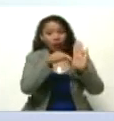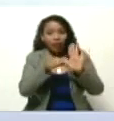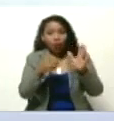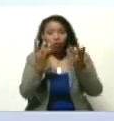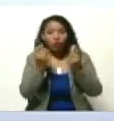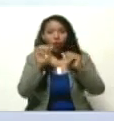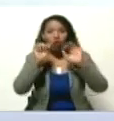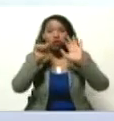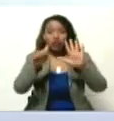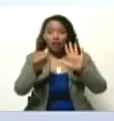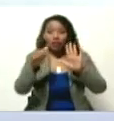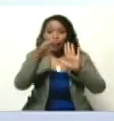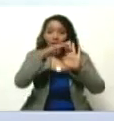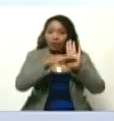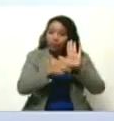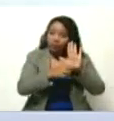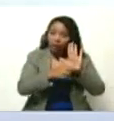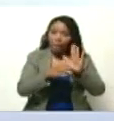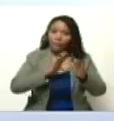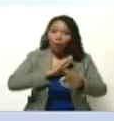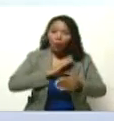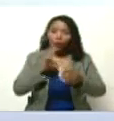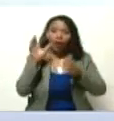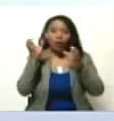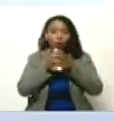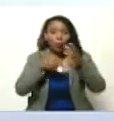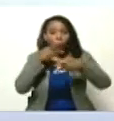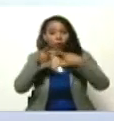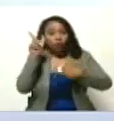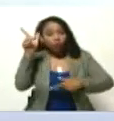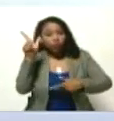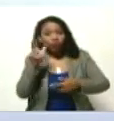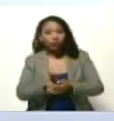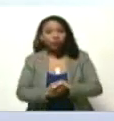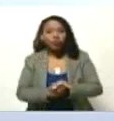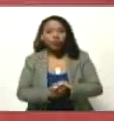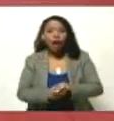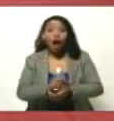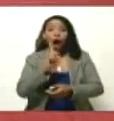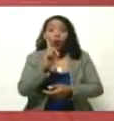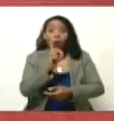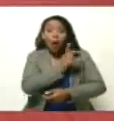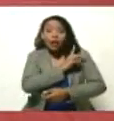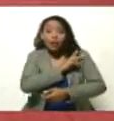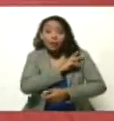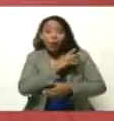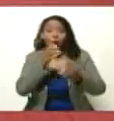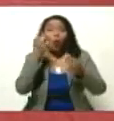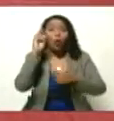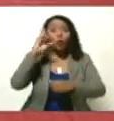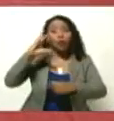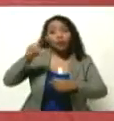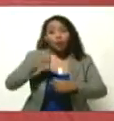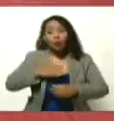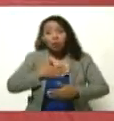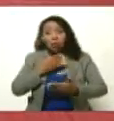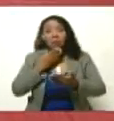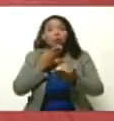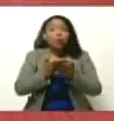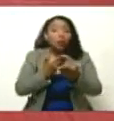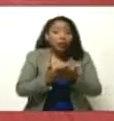reglamento. ¿Algún jefe de VC, comunidad o calle puede ser postulado a las estructuras medias? Todos los militantes pueden ser